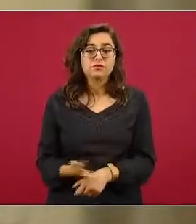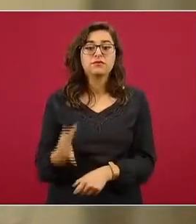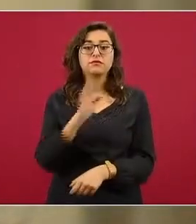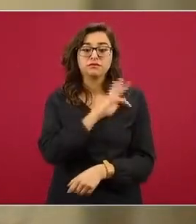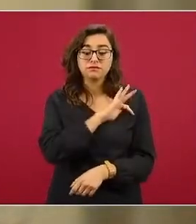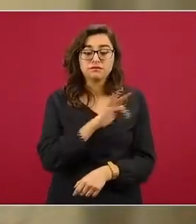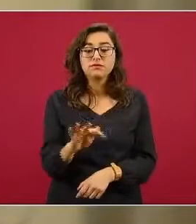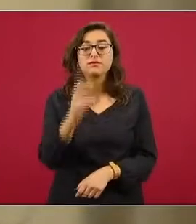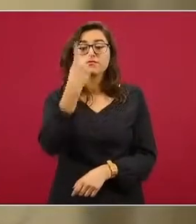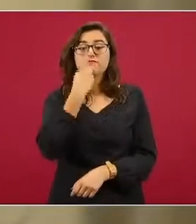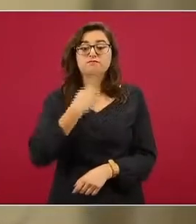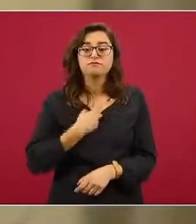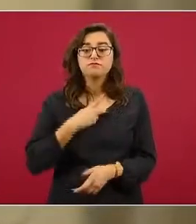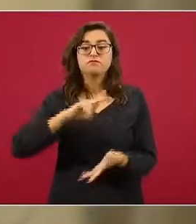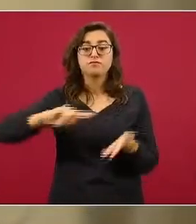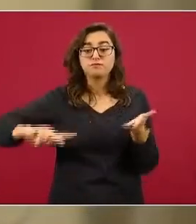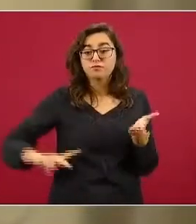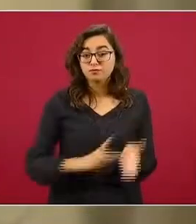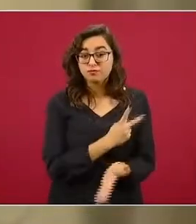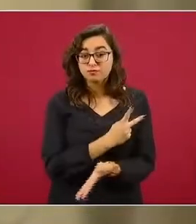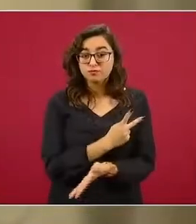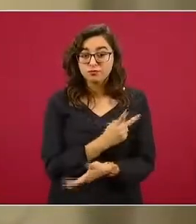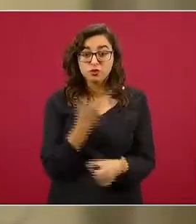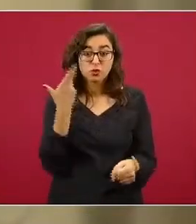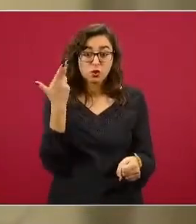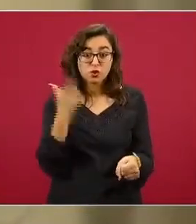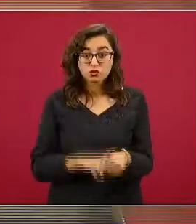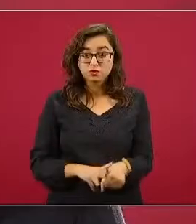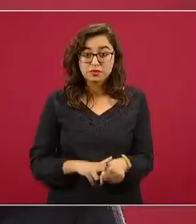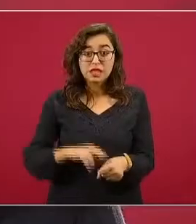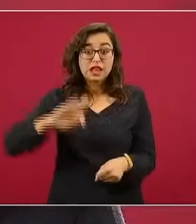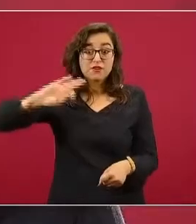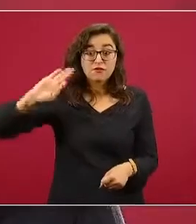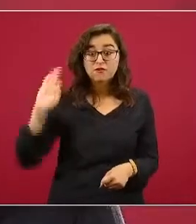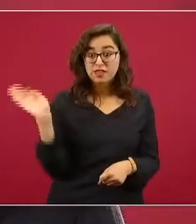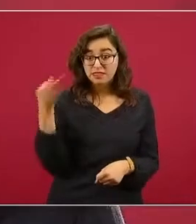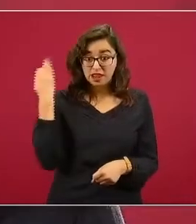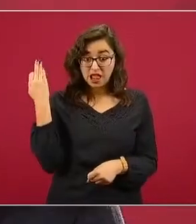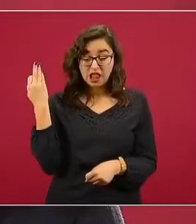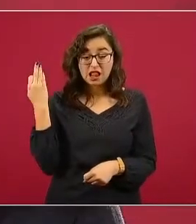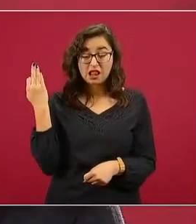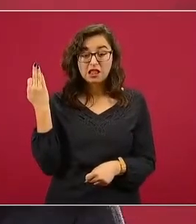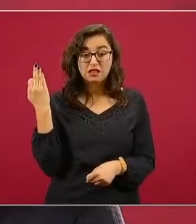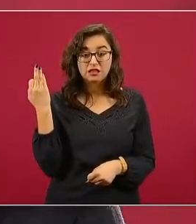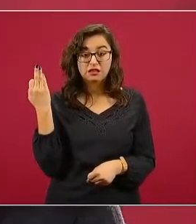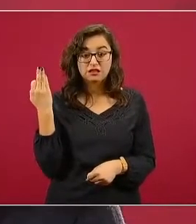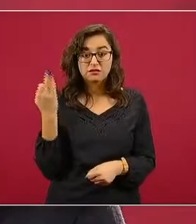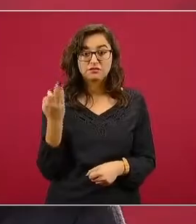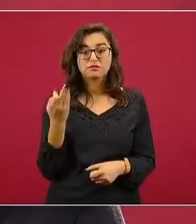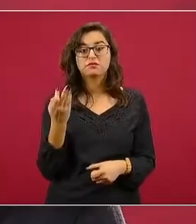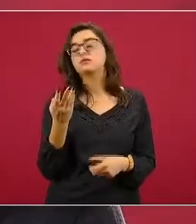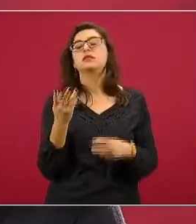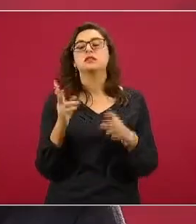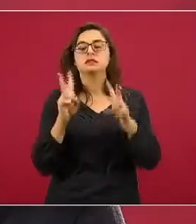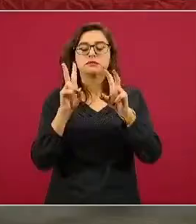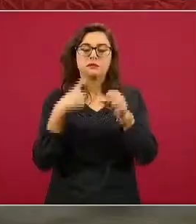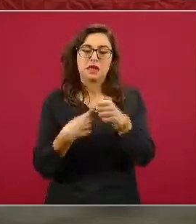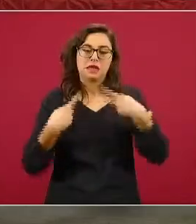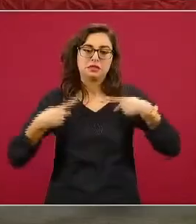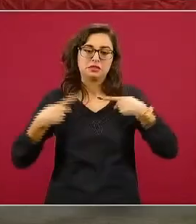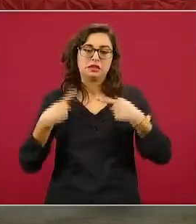podría mencionar otra vez cuáles son los hospitales federales que están atendiendo los